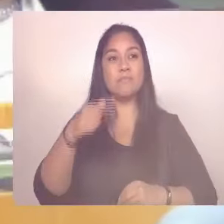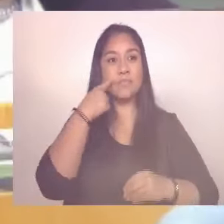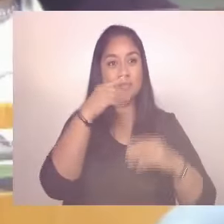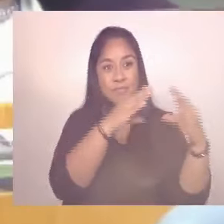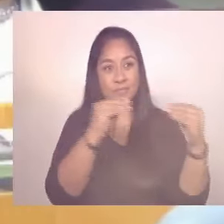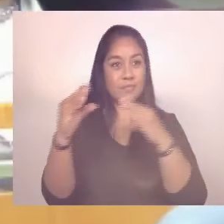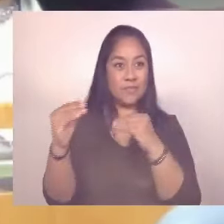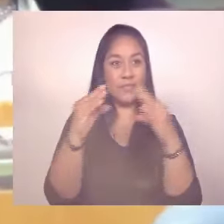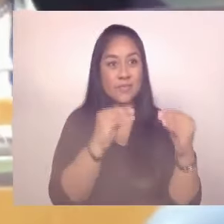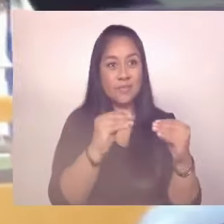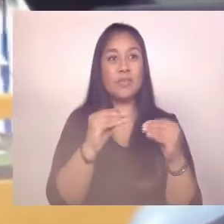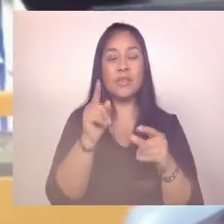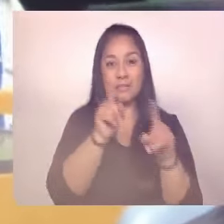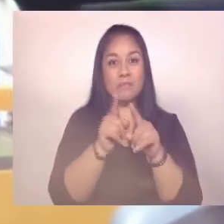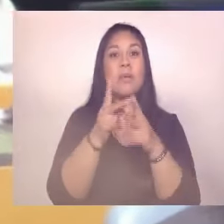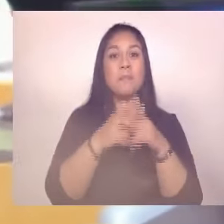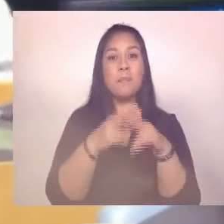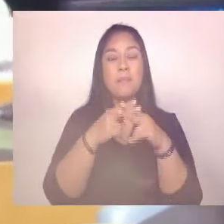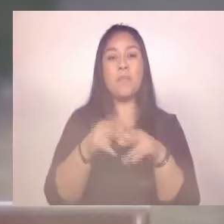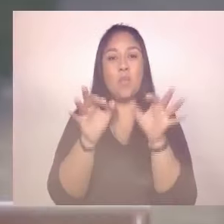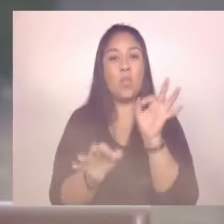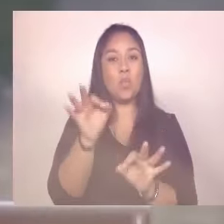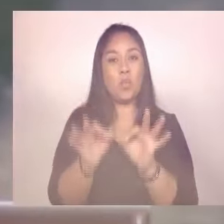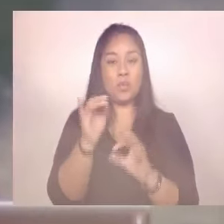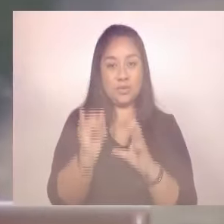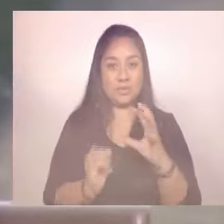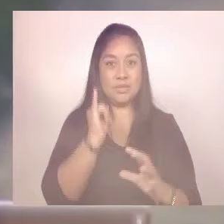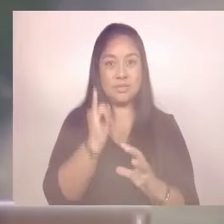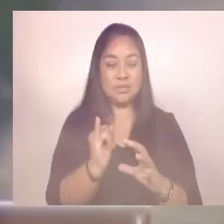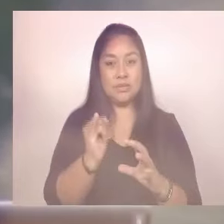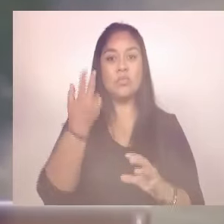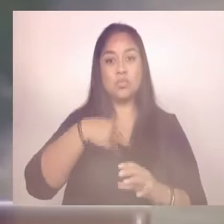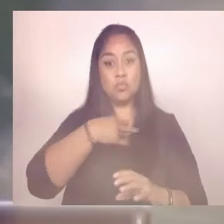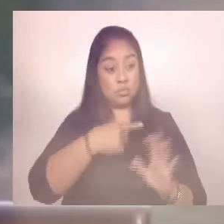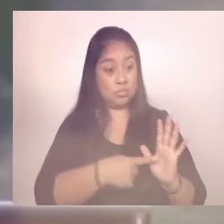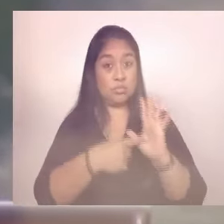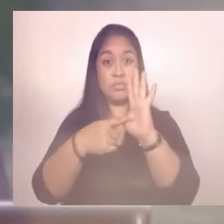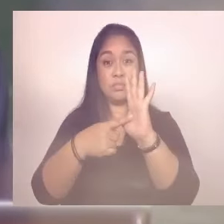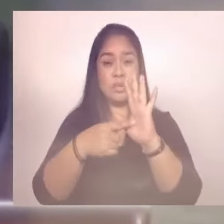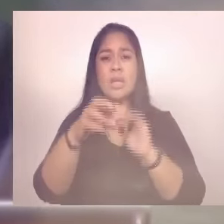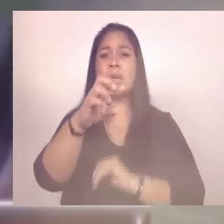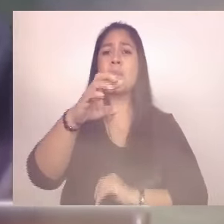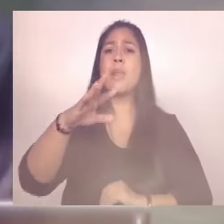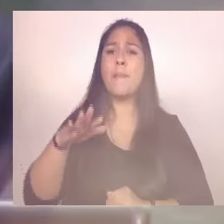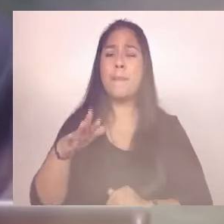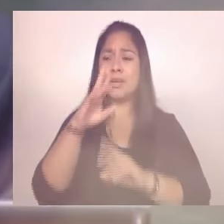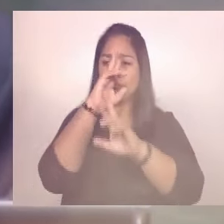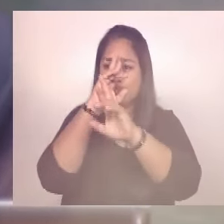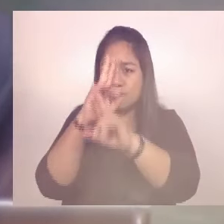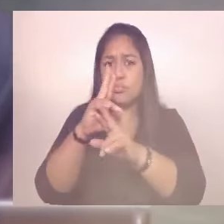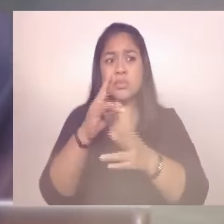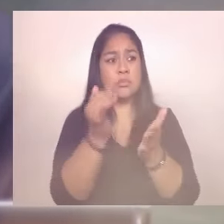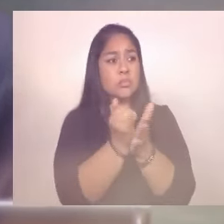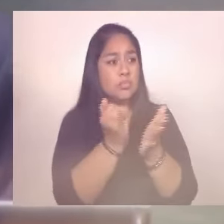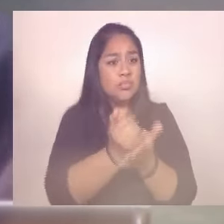Al optar por el diálogo y los mecanismos jurídicos internacionales, hemos demostrado que la vía pacífica y el respeto